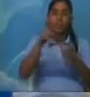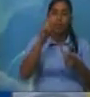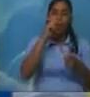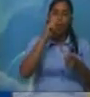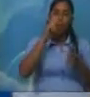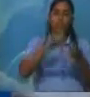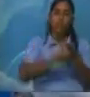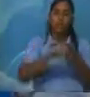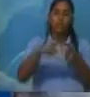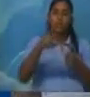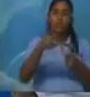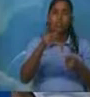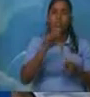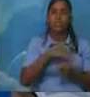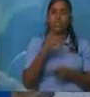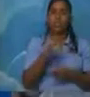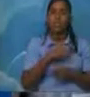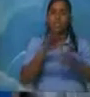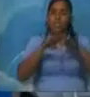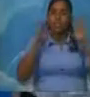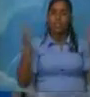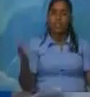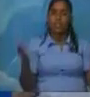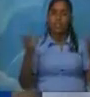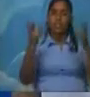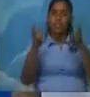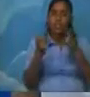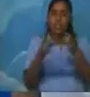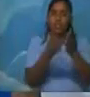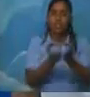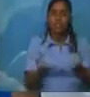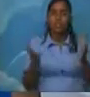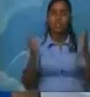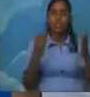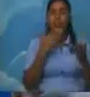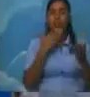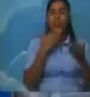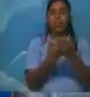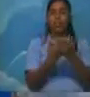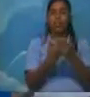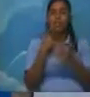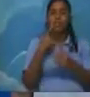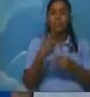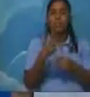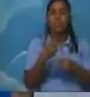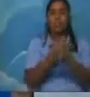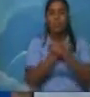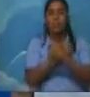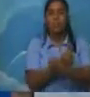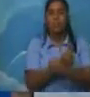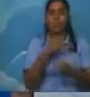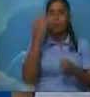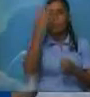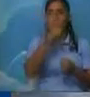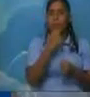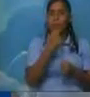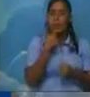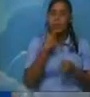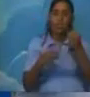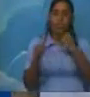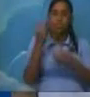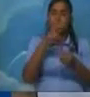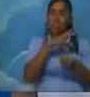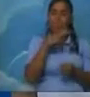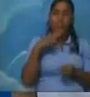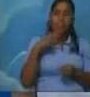marido cuando se siente a la mesa y recibe ese plato sea agradecido Dígale mi amor Qué hermosa comida qué